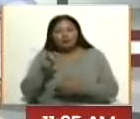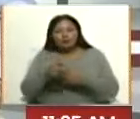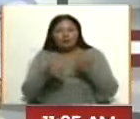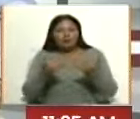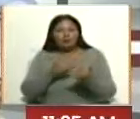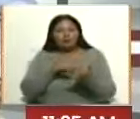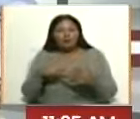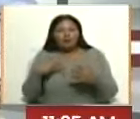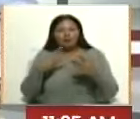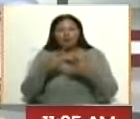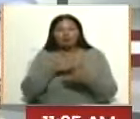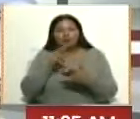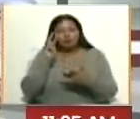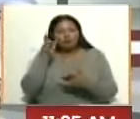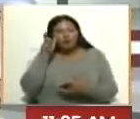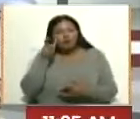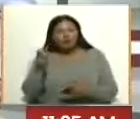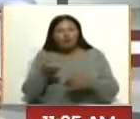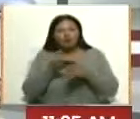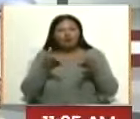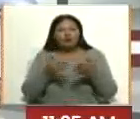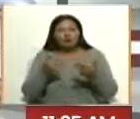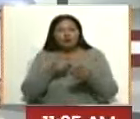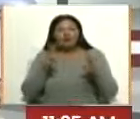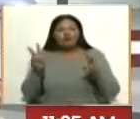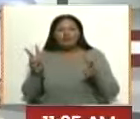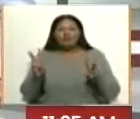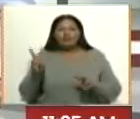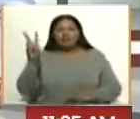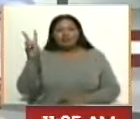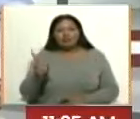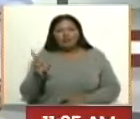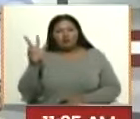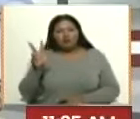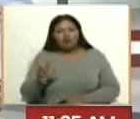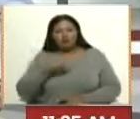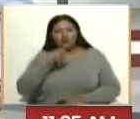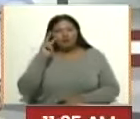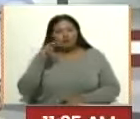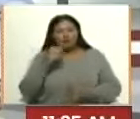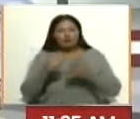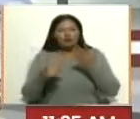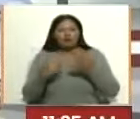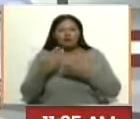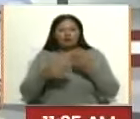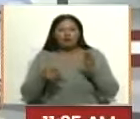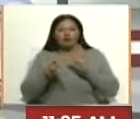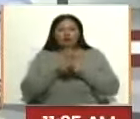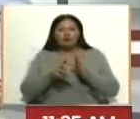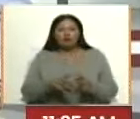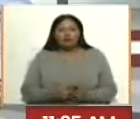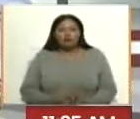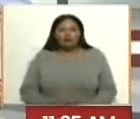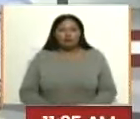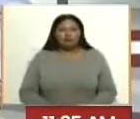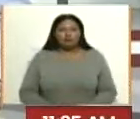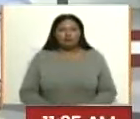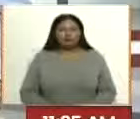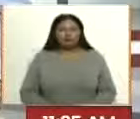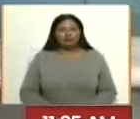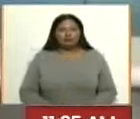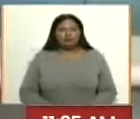indoblegable de nuestro gobierno, logrará una victoria en relación a estas medidas que son ilegales. Y además uno